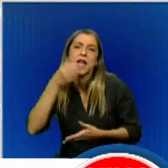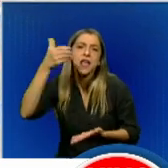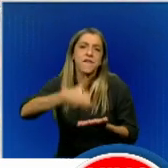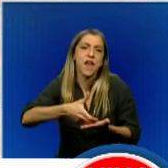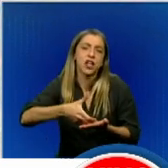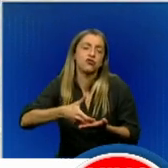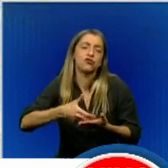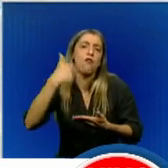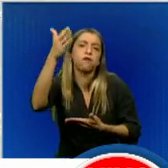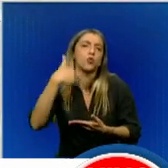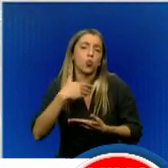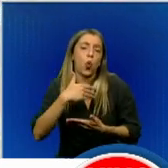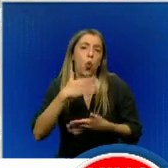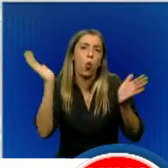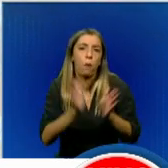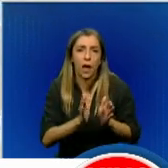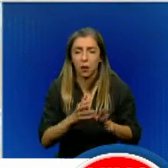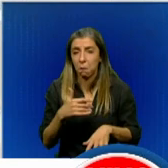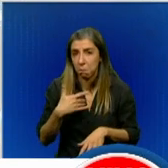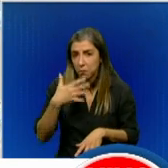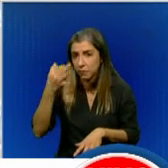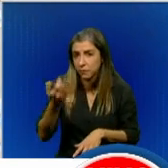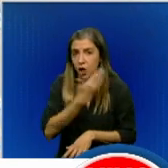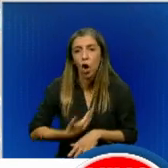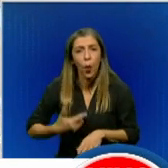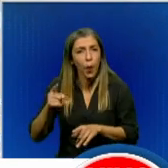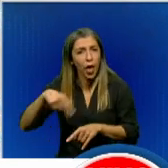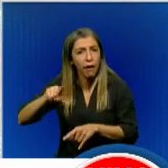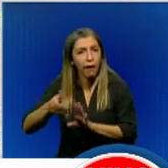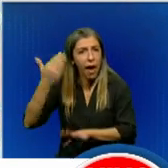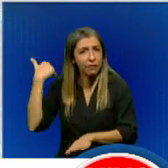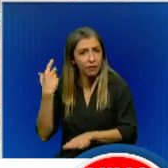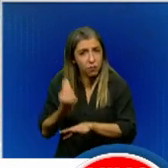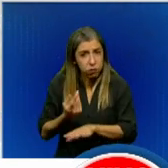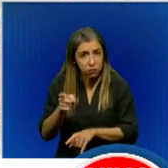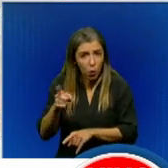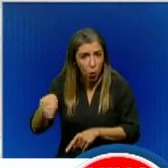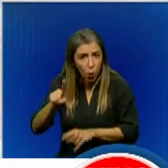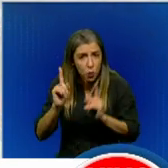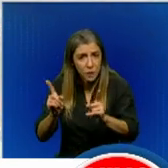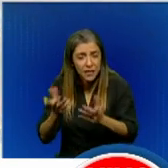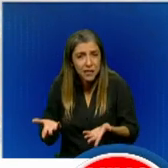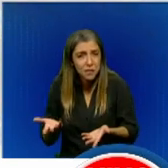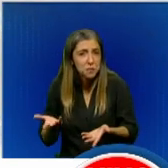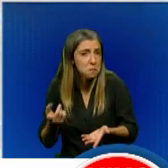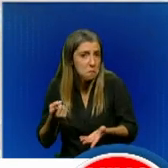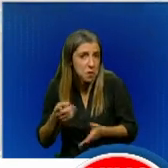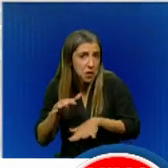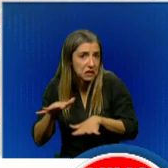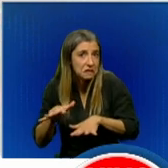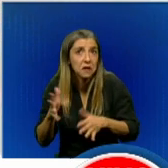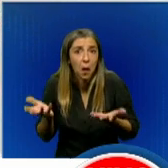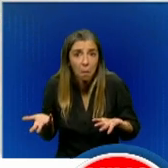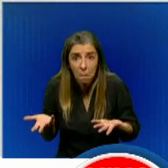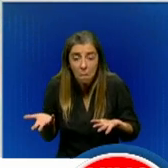no es que le no le salieron bien las cosas hicieron lo que